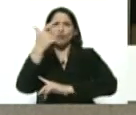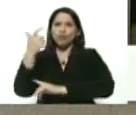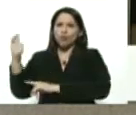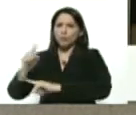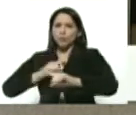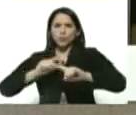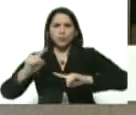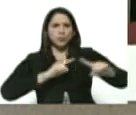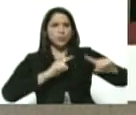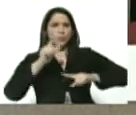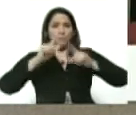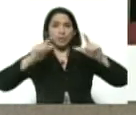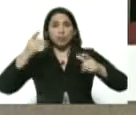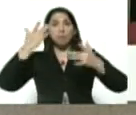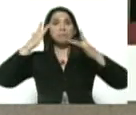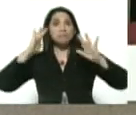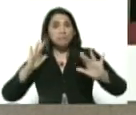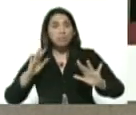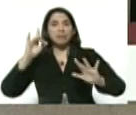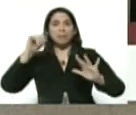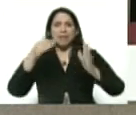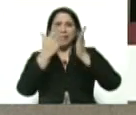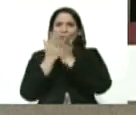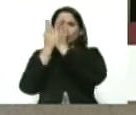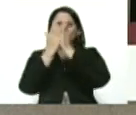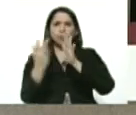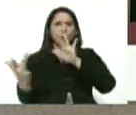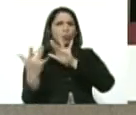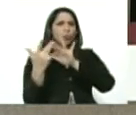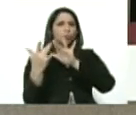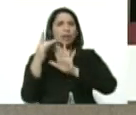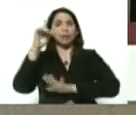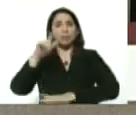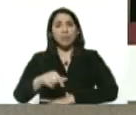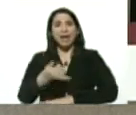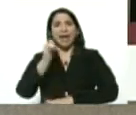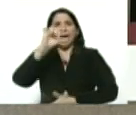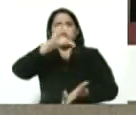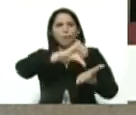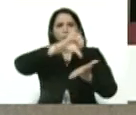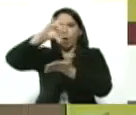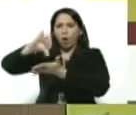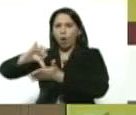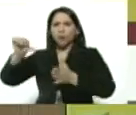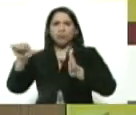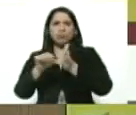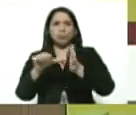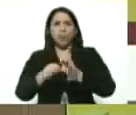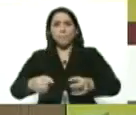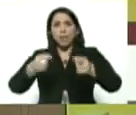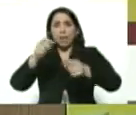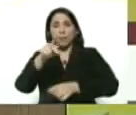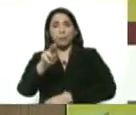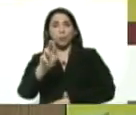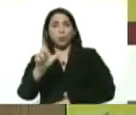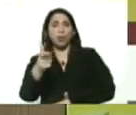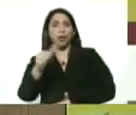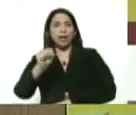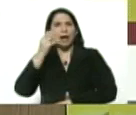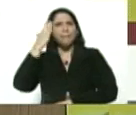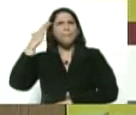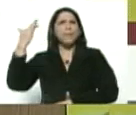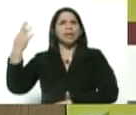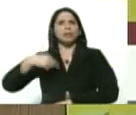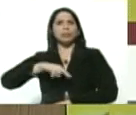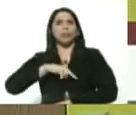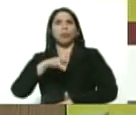casos a la búsqueda y estudio de los contactos aparece un fuego como el foco del mercado de las pulgas imagínense que nos quedáramos de